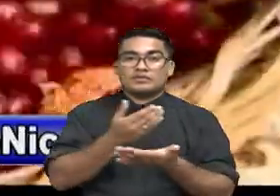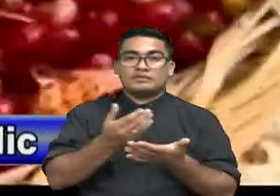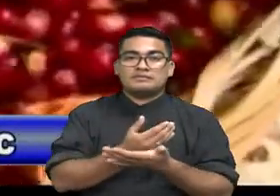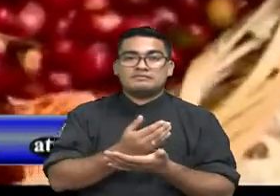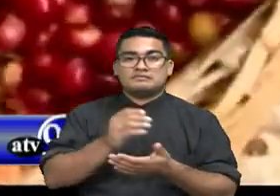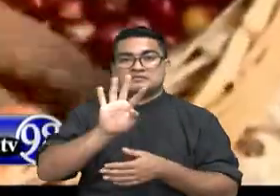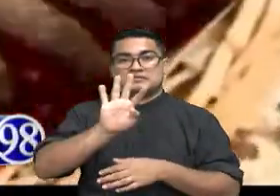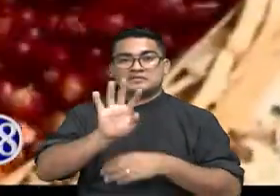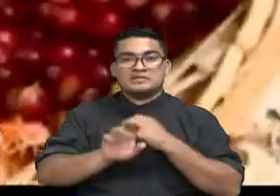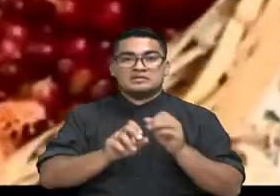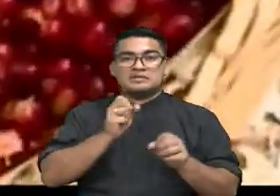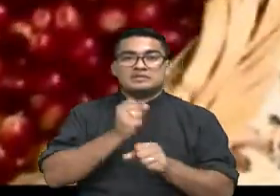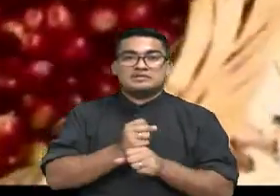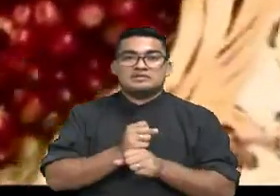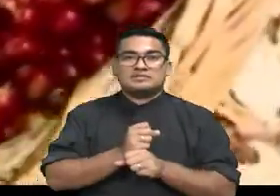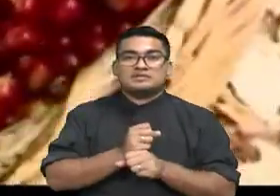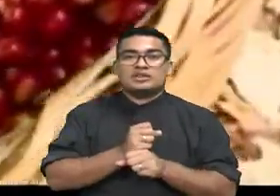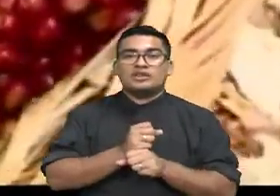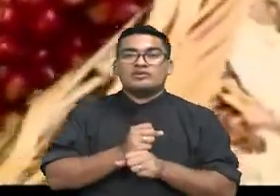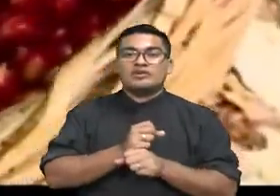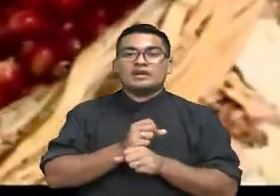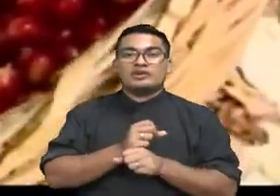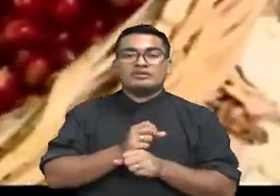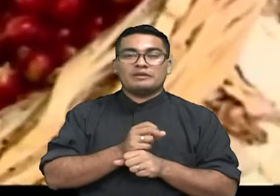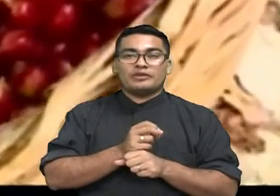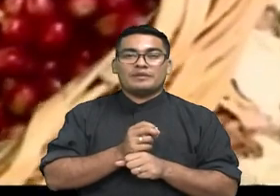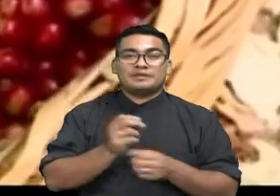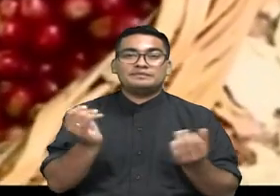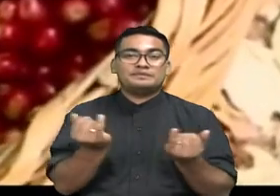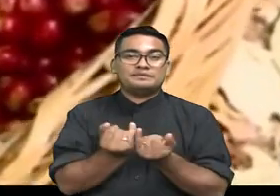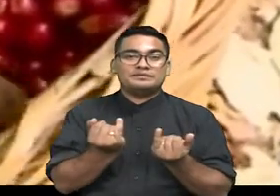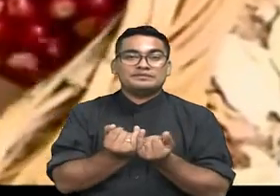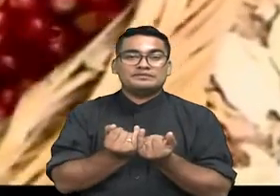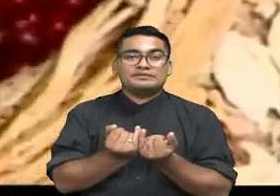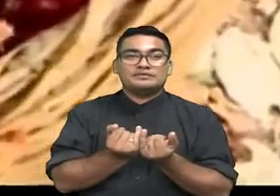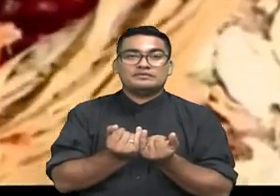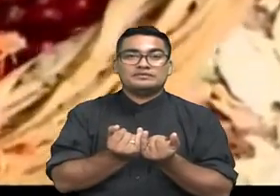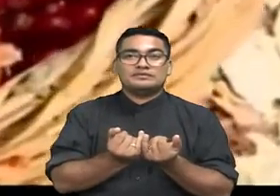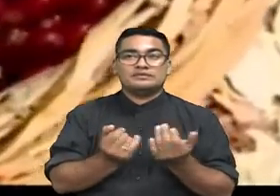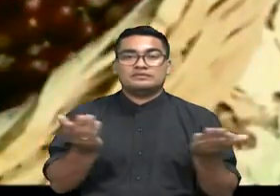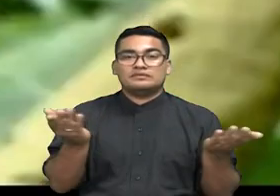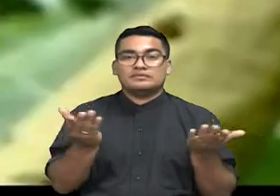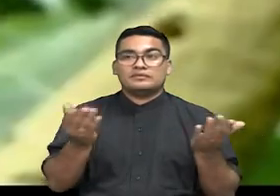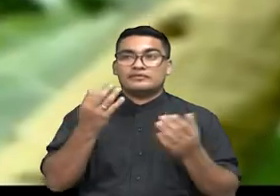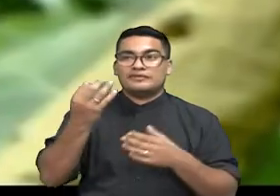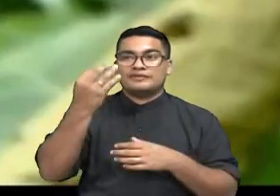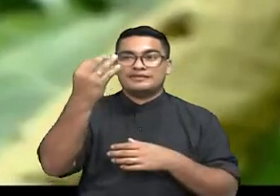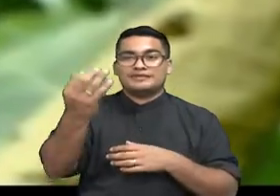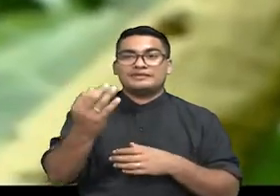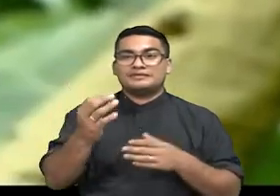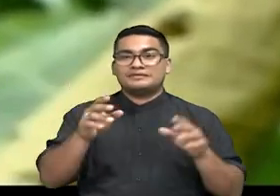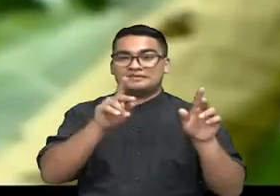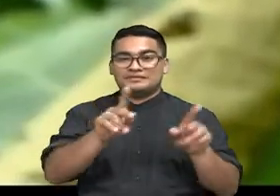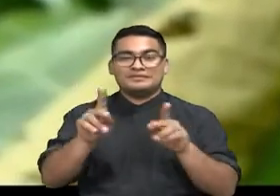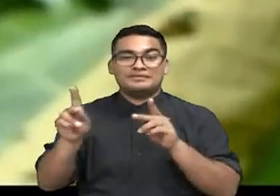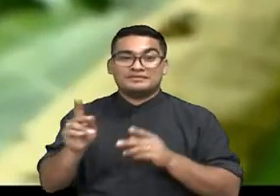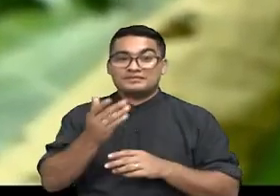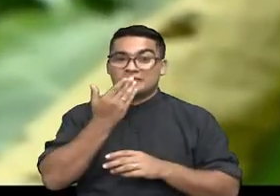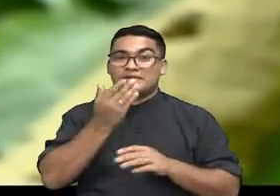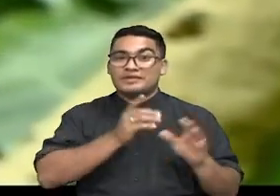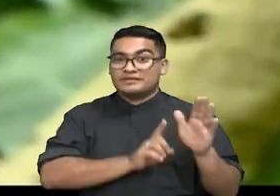años. Ahí está el potencial de la caficultura, es decir, que la caficultura tiene futuro. Este crecimiento que está